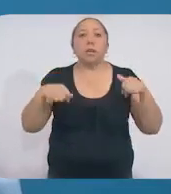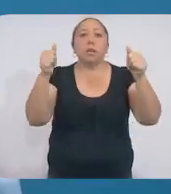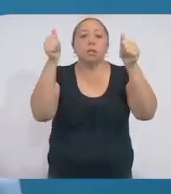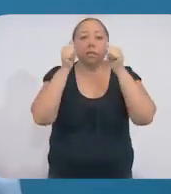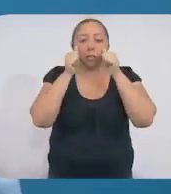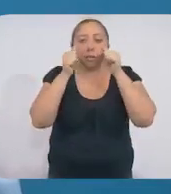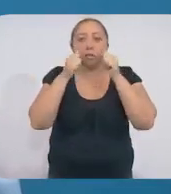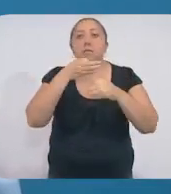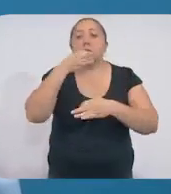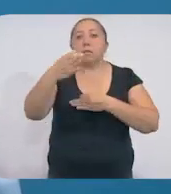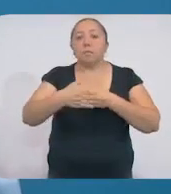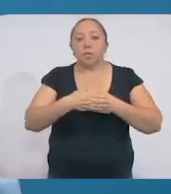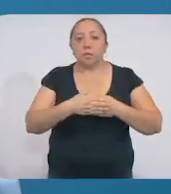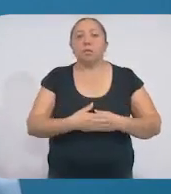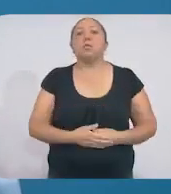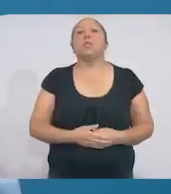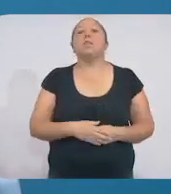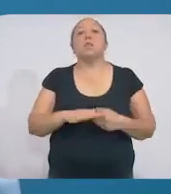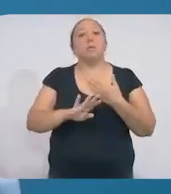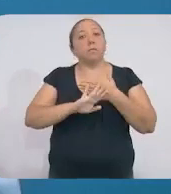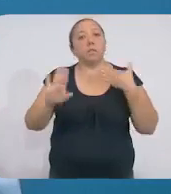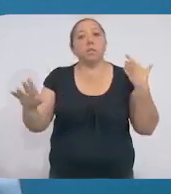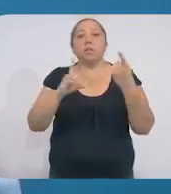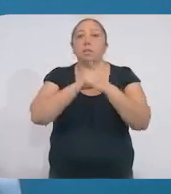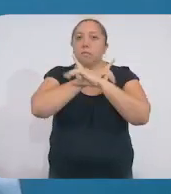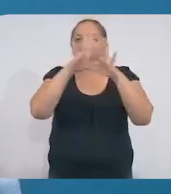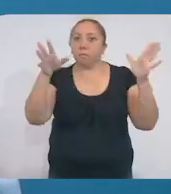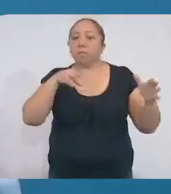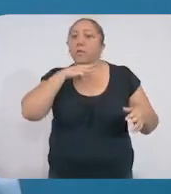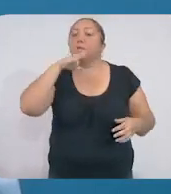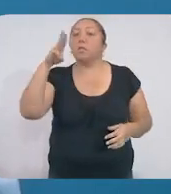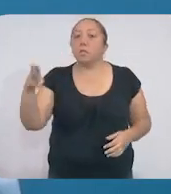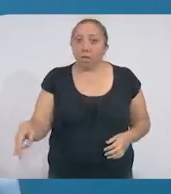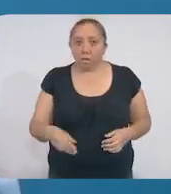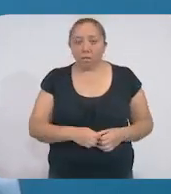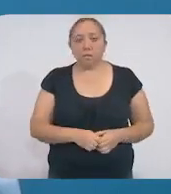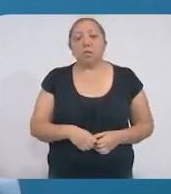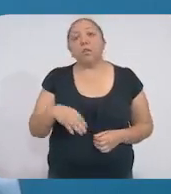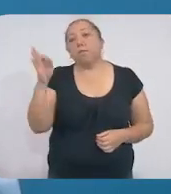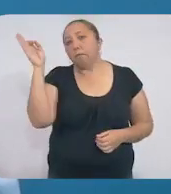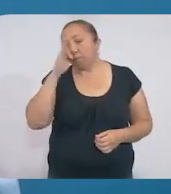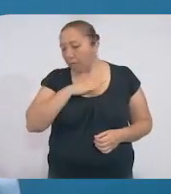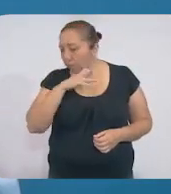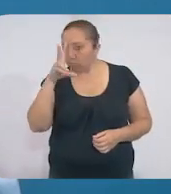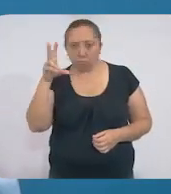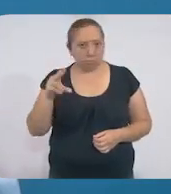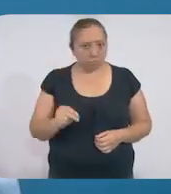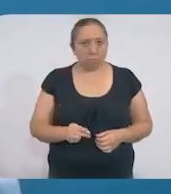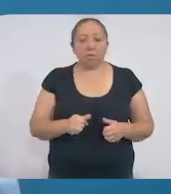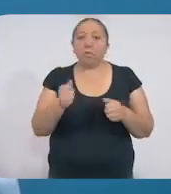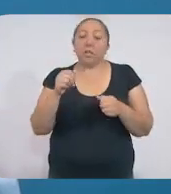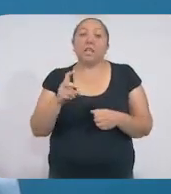atenta a los avisos oficiales y evitar difundir mensajes o audios con contenido falsos